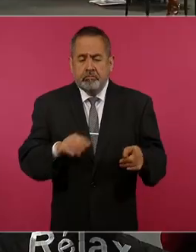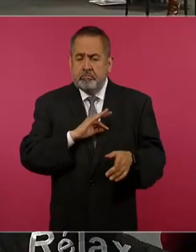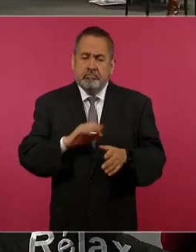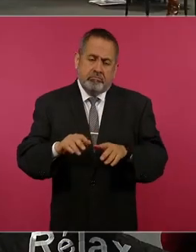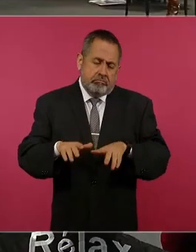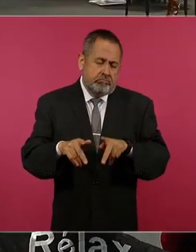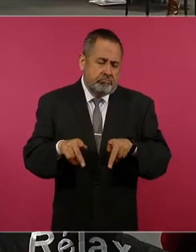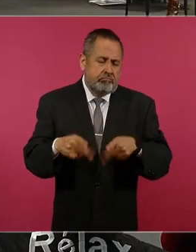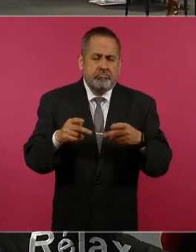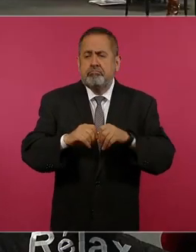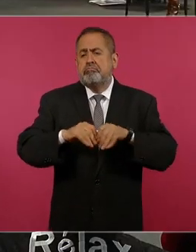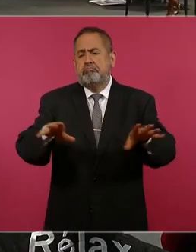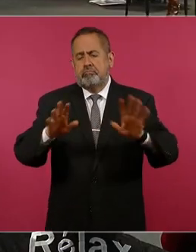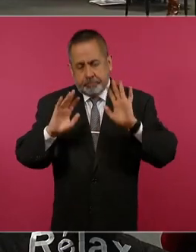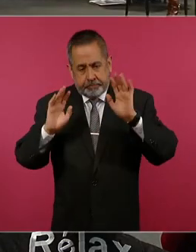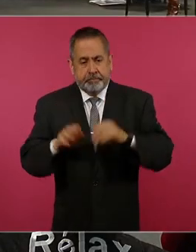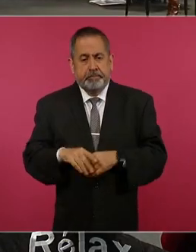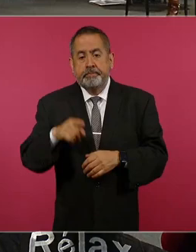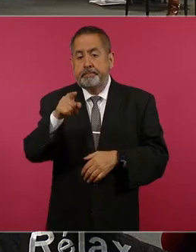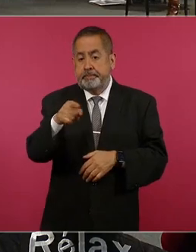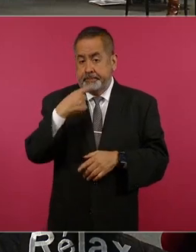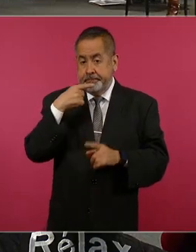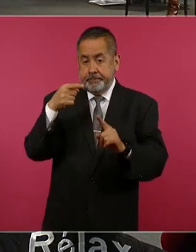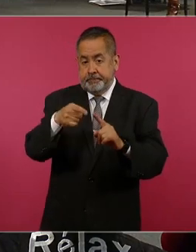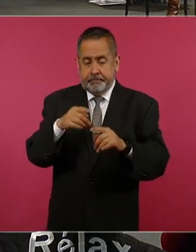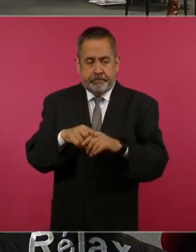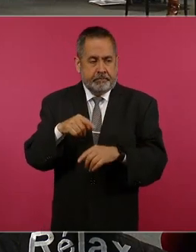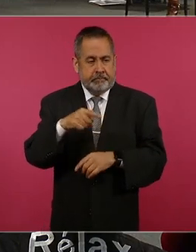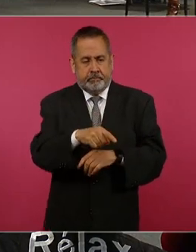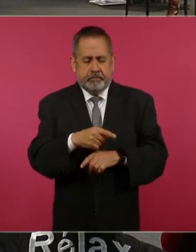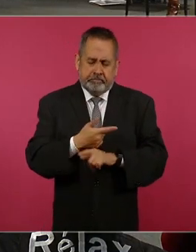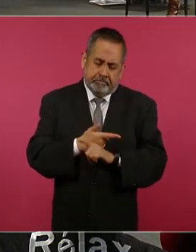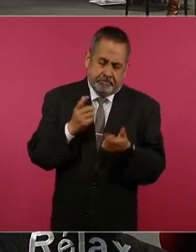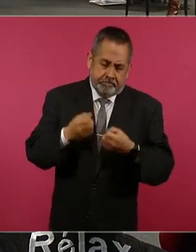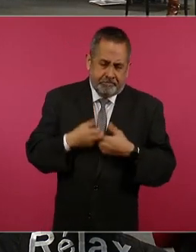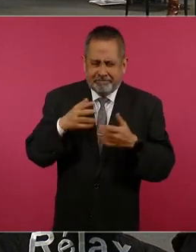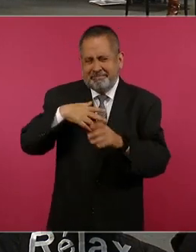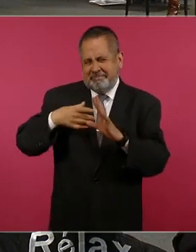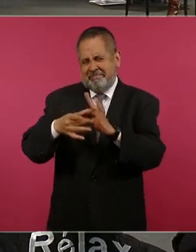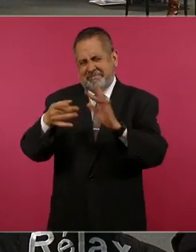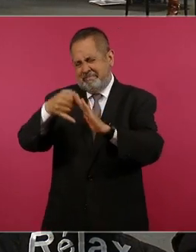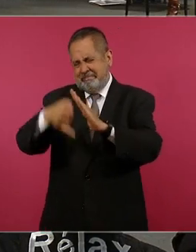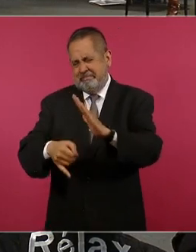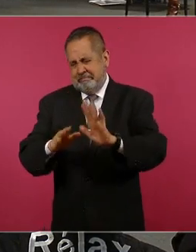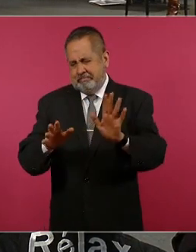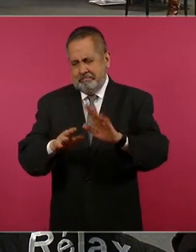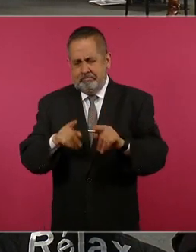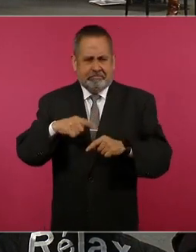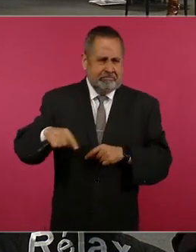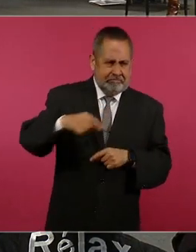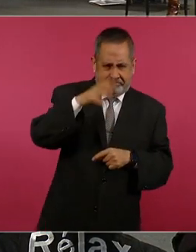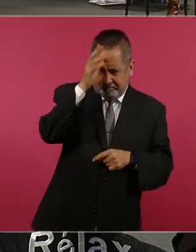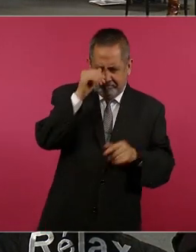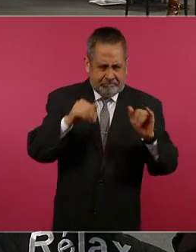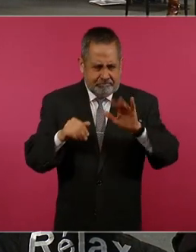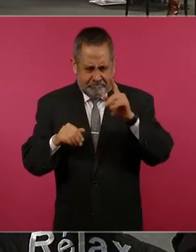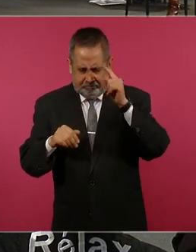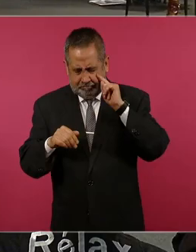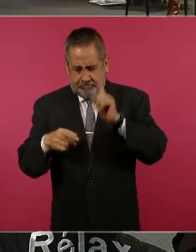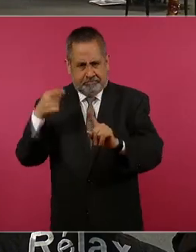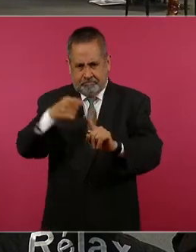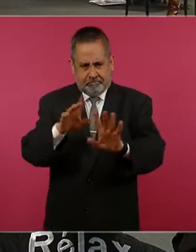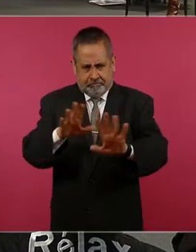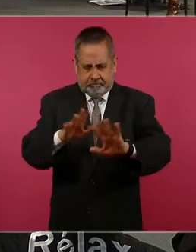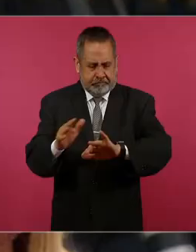El punto aquí es que a partir de la polémica, precisamente en cual no voy a ahondar, porque podemos o no estar de acuerdo, ese no es el